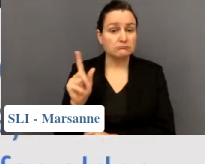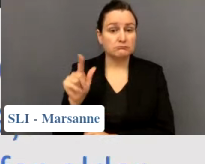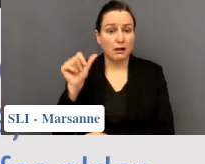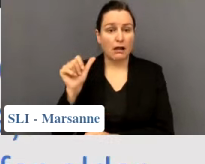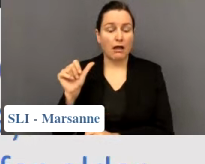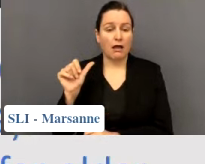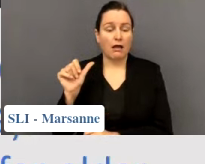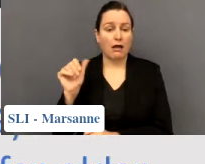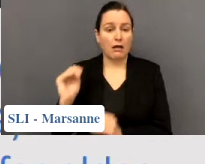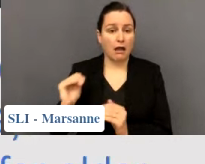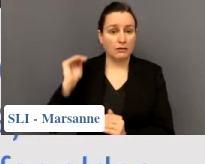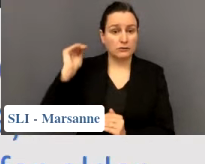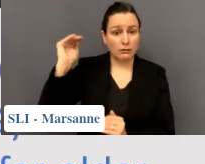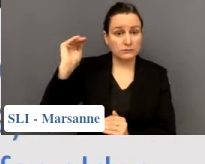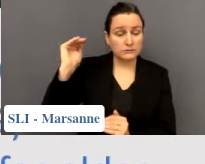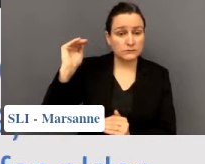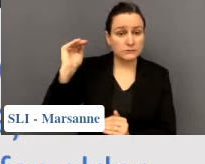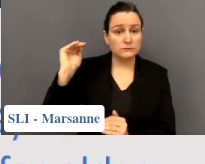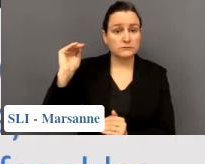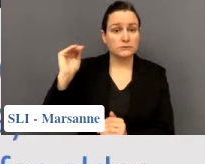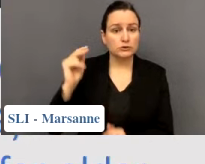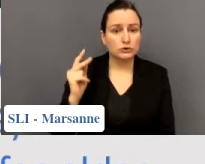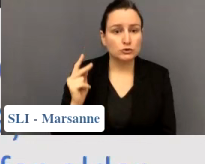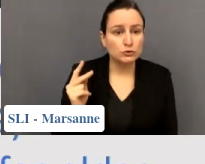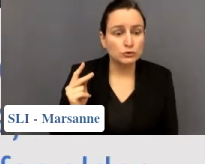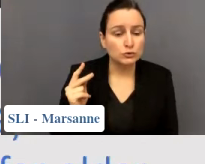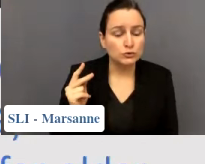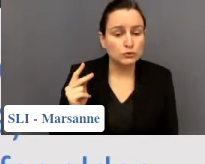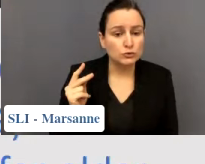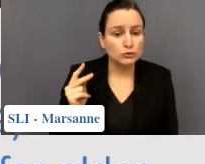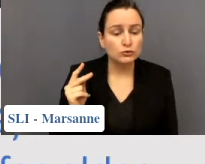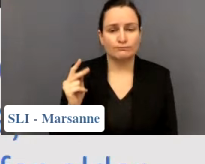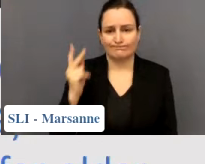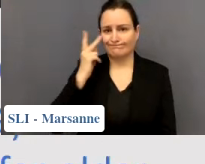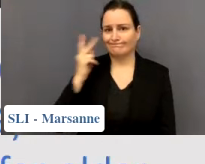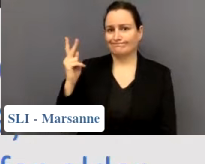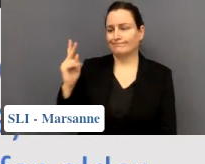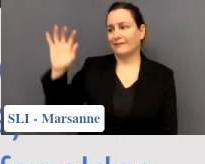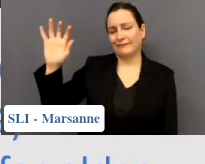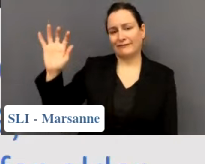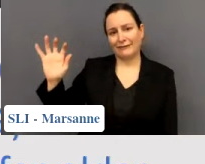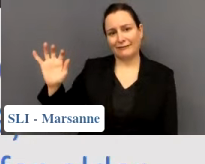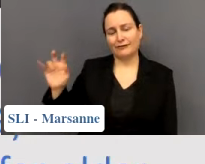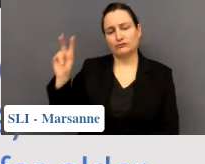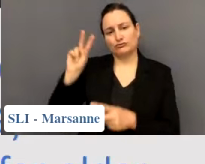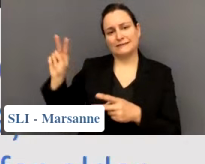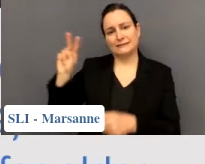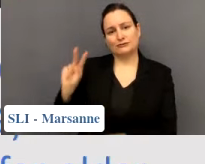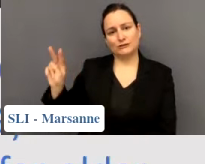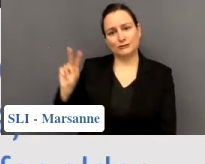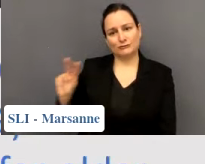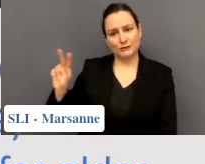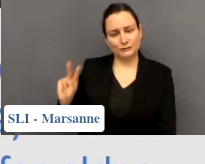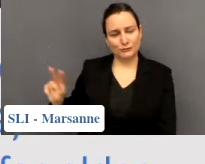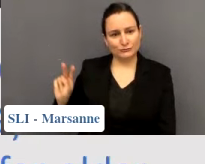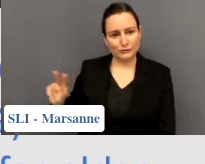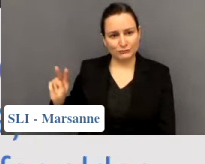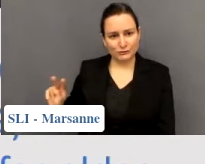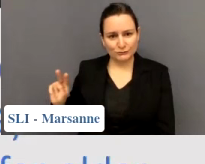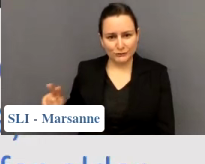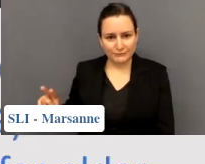8.592, el 4% son nacidos en otros países, de los cuales 1.680 se encuentran en condición de